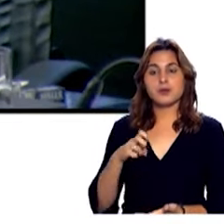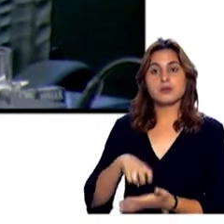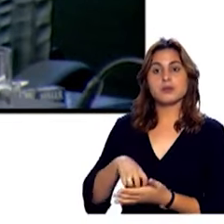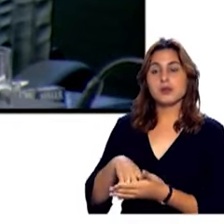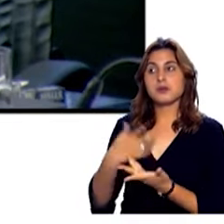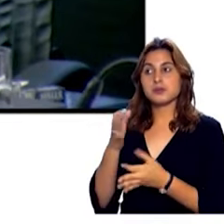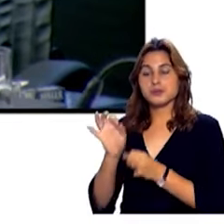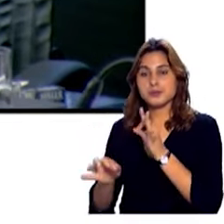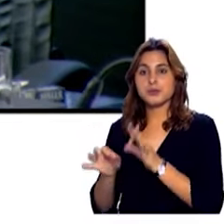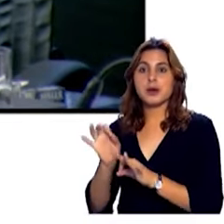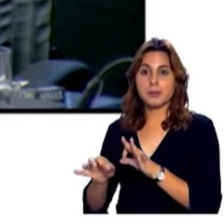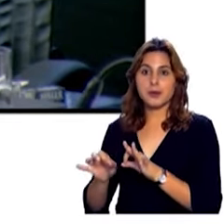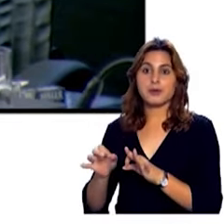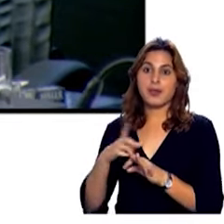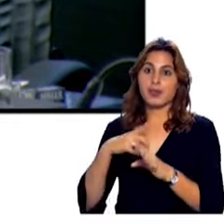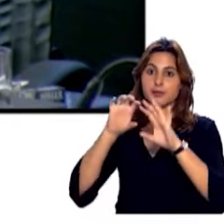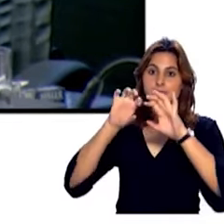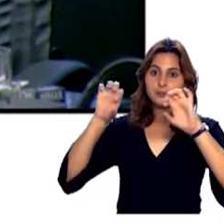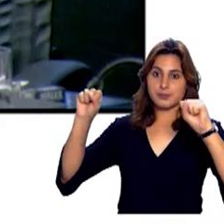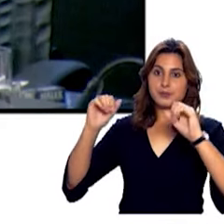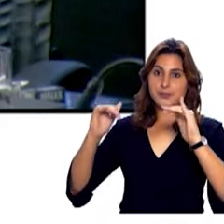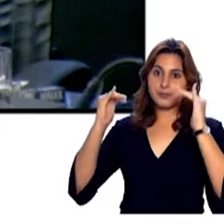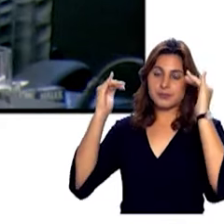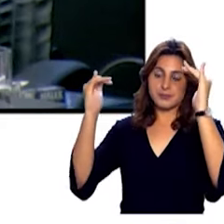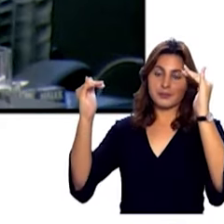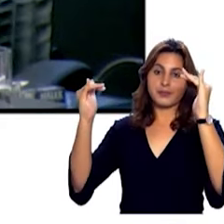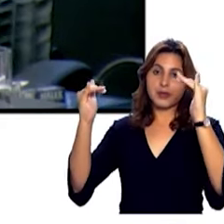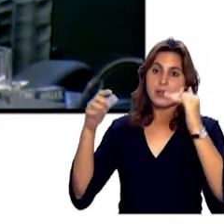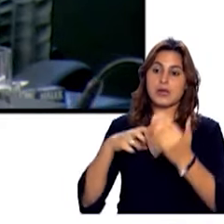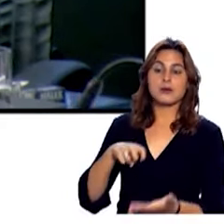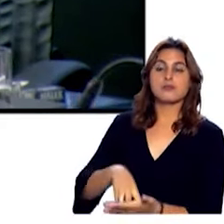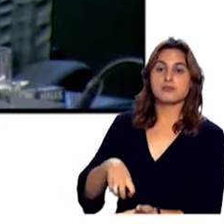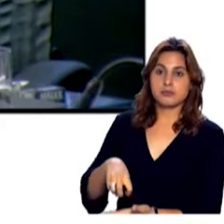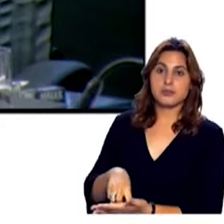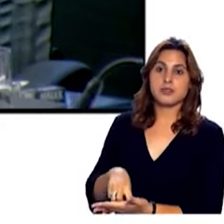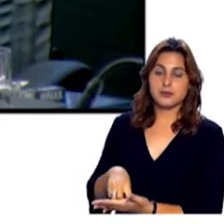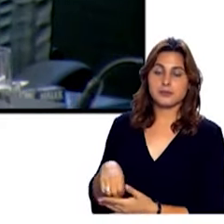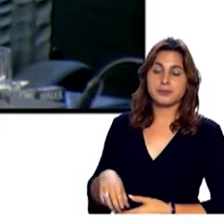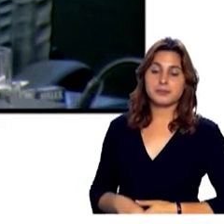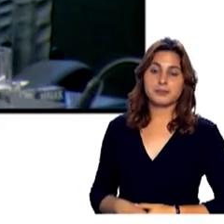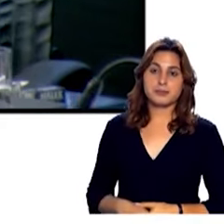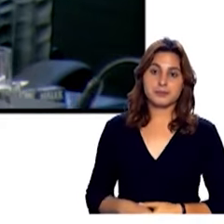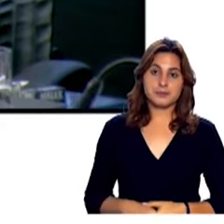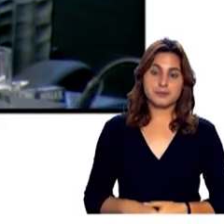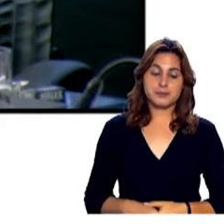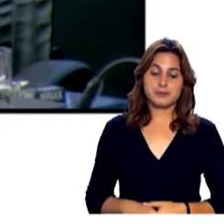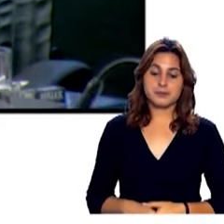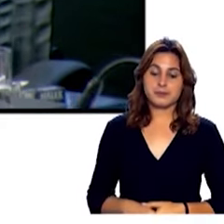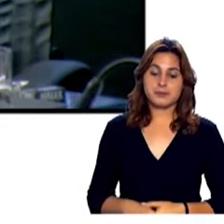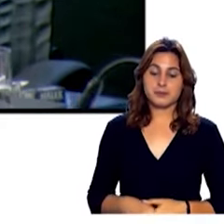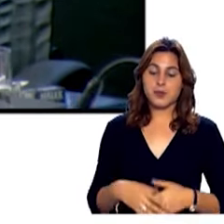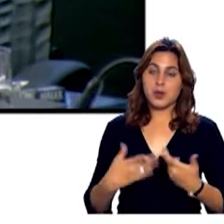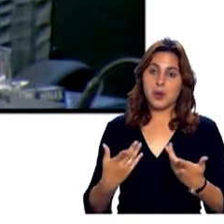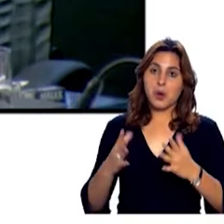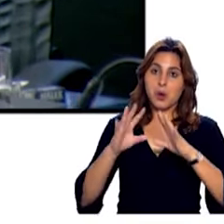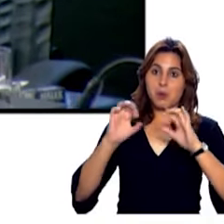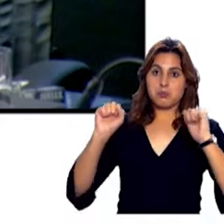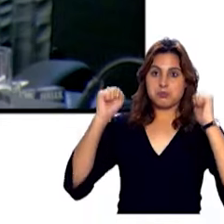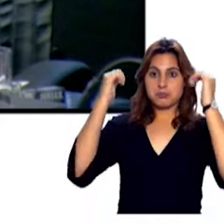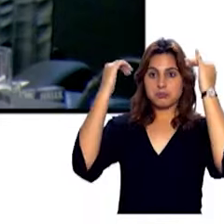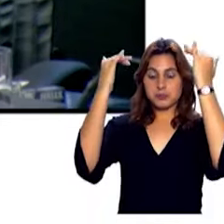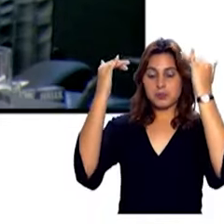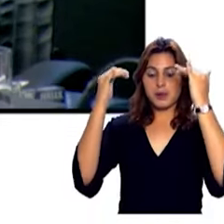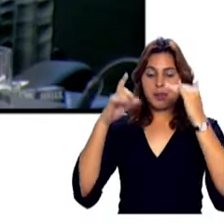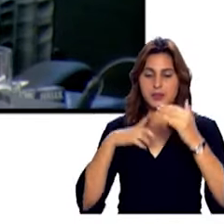Son que levos penales juad de violencia sobre la mujer los juzgador de Vigilancia penitenciaria los juzgados de